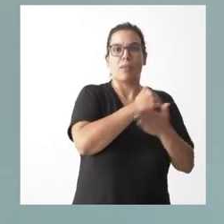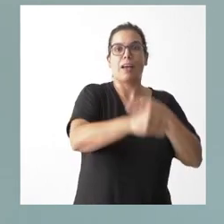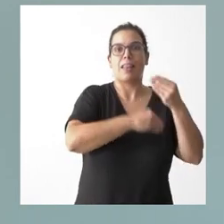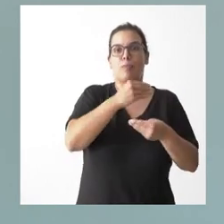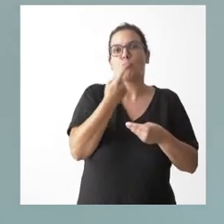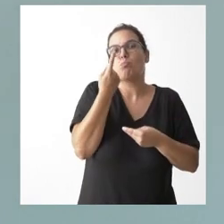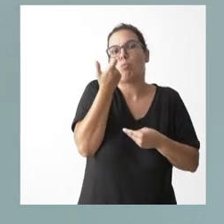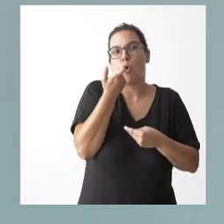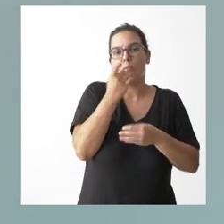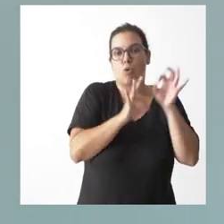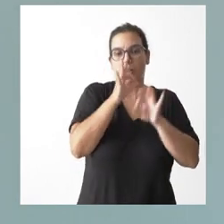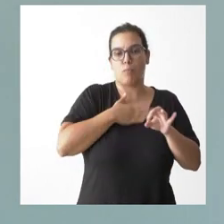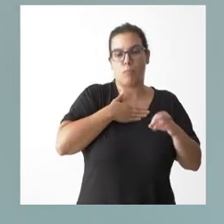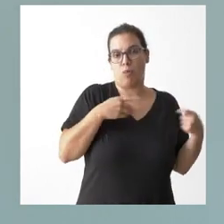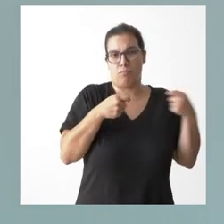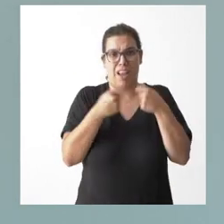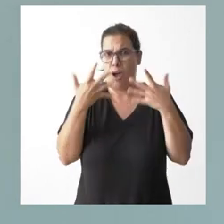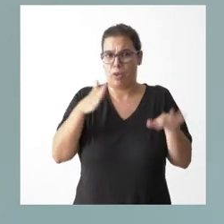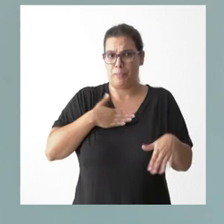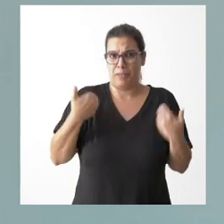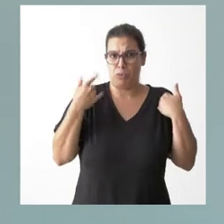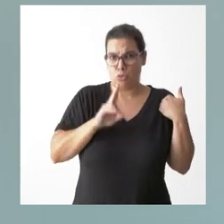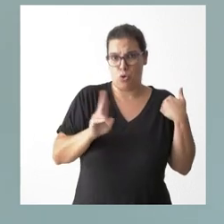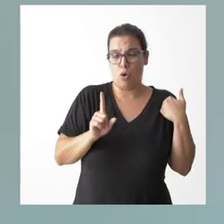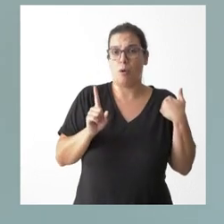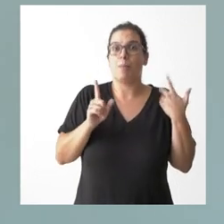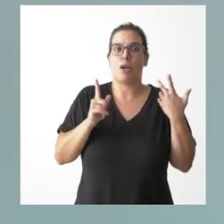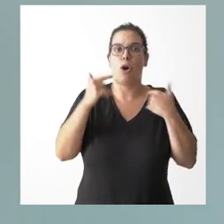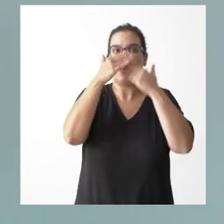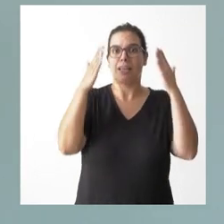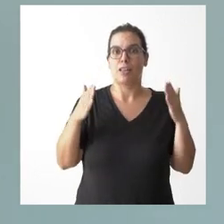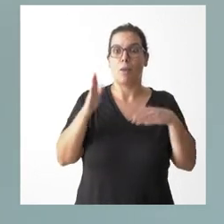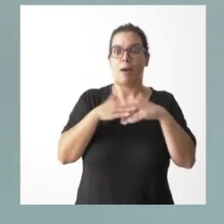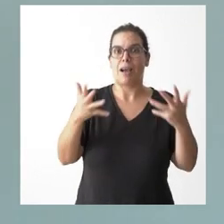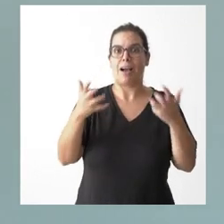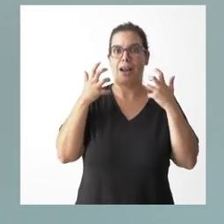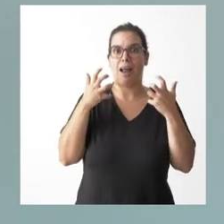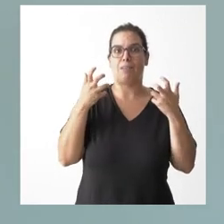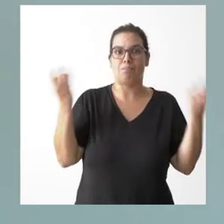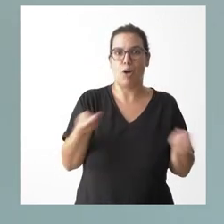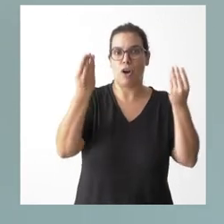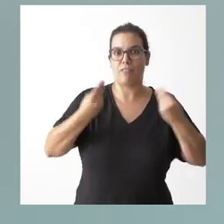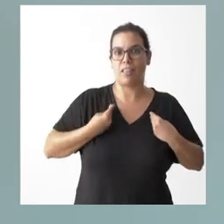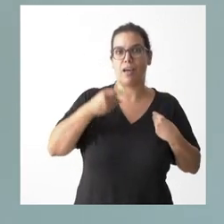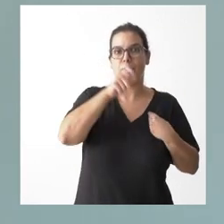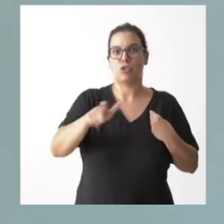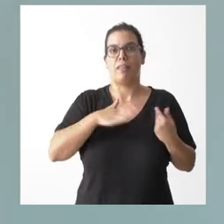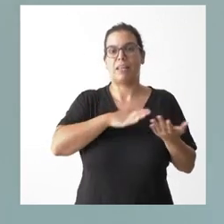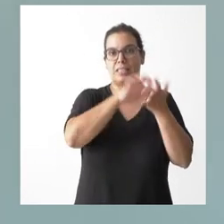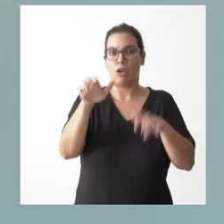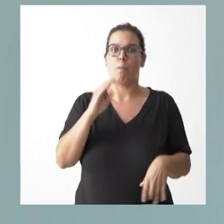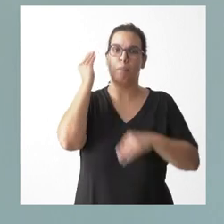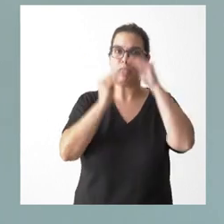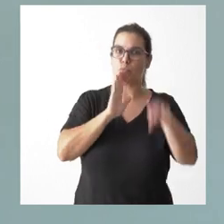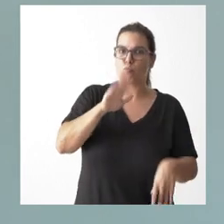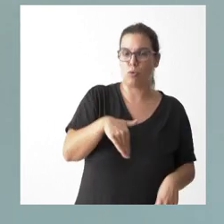parte de algo que ni siquiera nos correspondería a nosotros, pero en la atención de que beneficia la vida de las personas de Castilla y León, nos parece muy oportuno llevarlo a cabo.